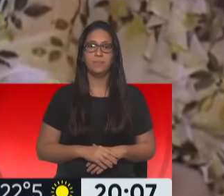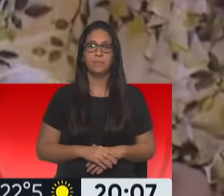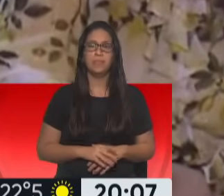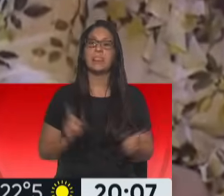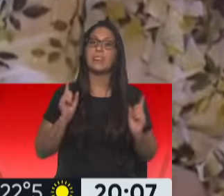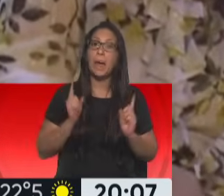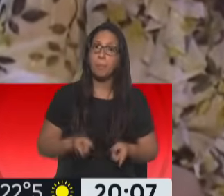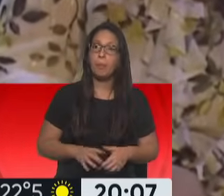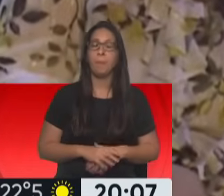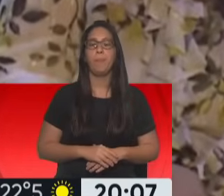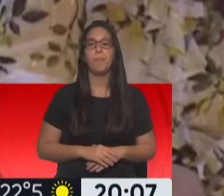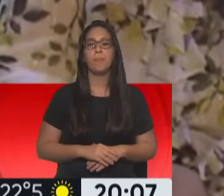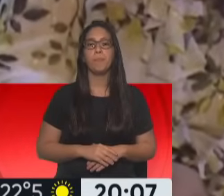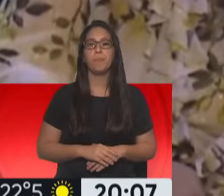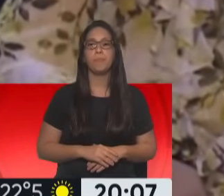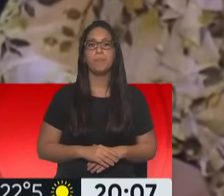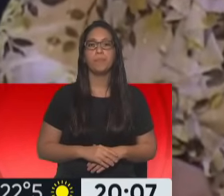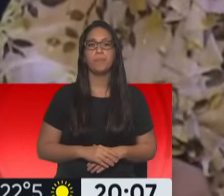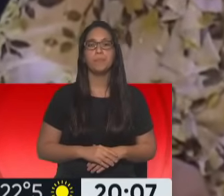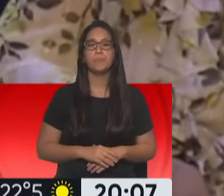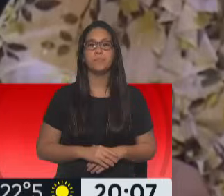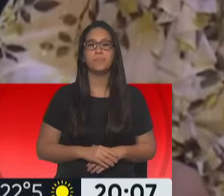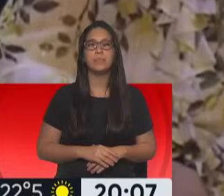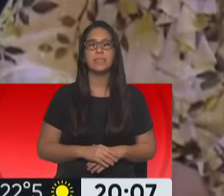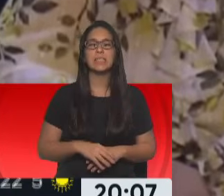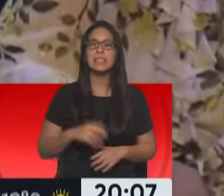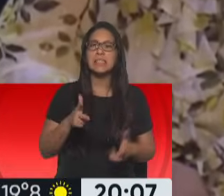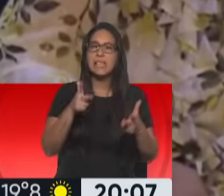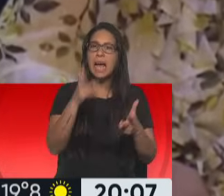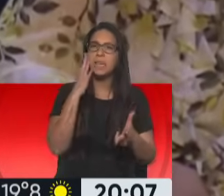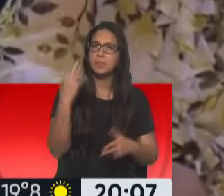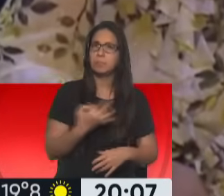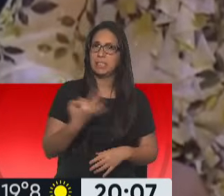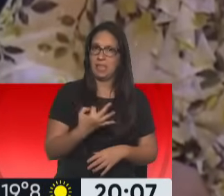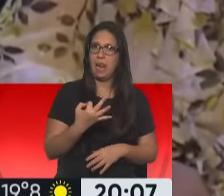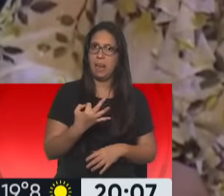También quiero hacer una mención especial